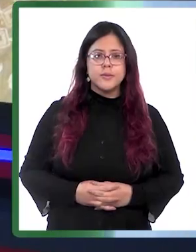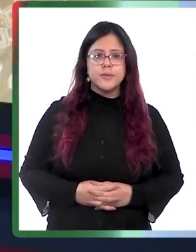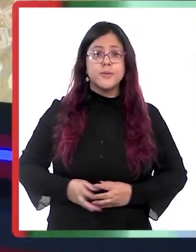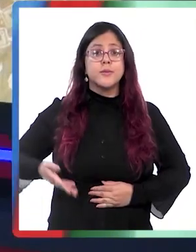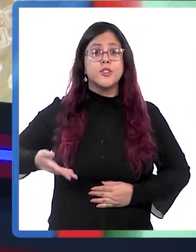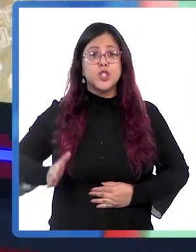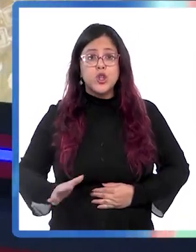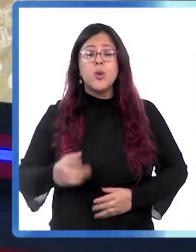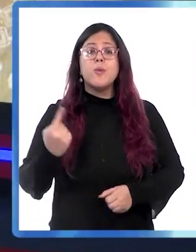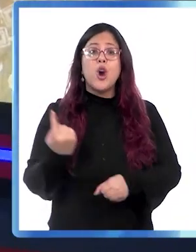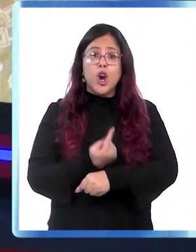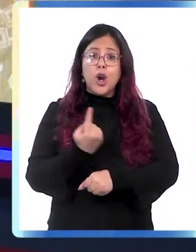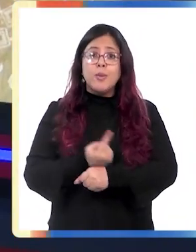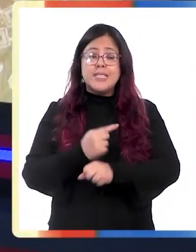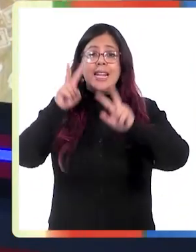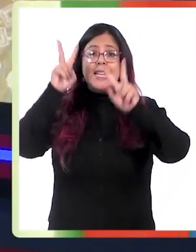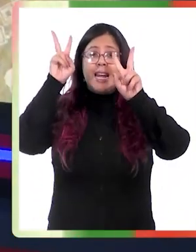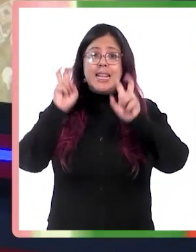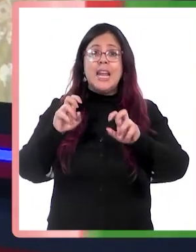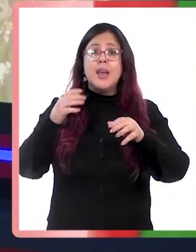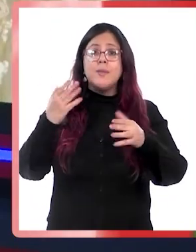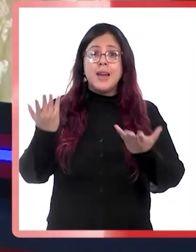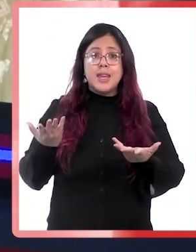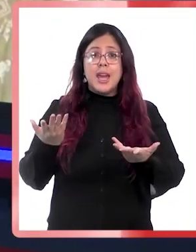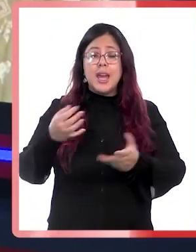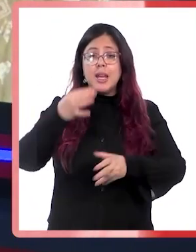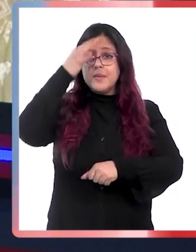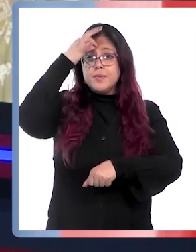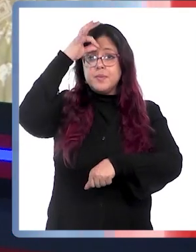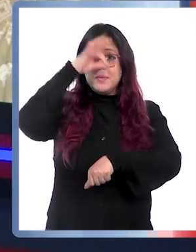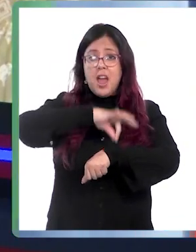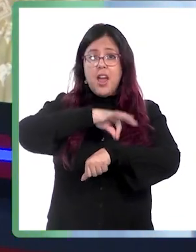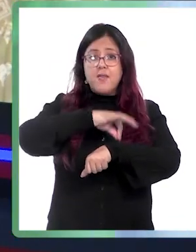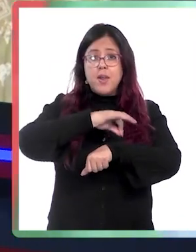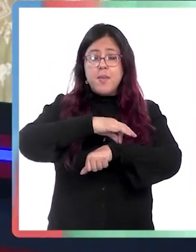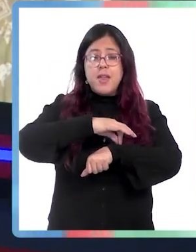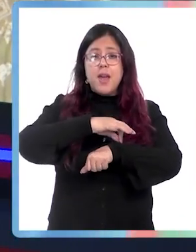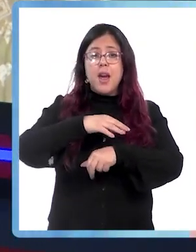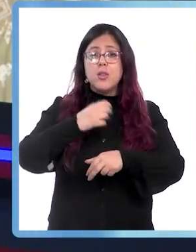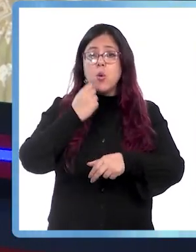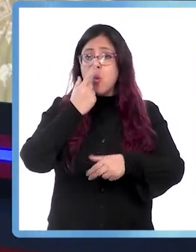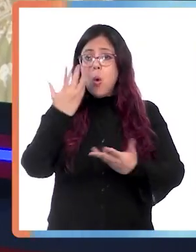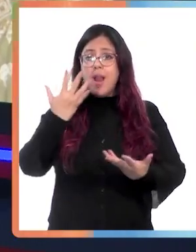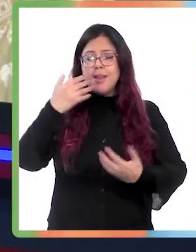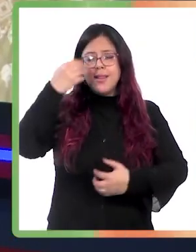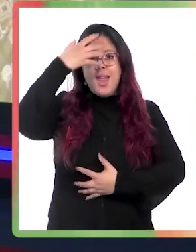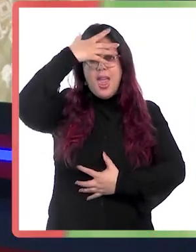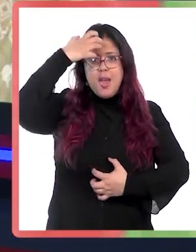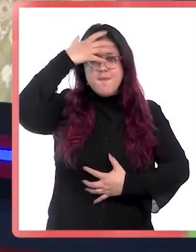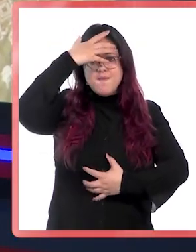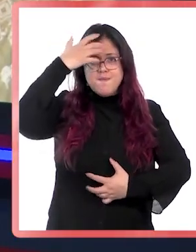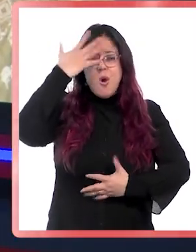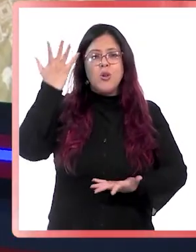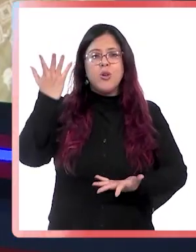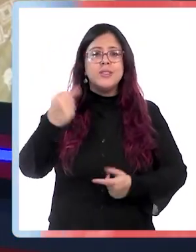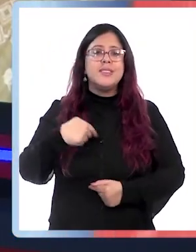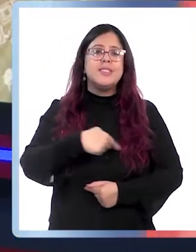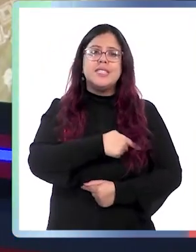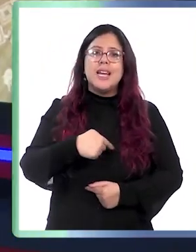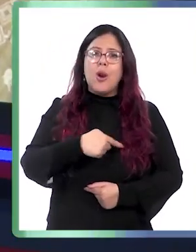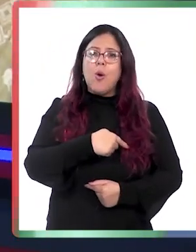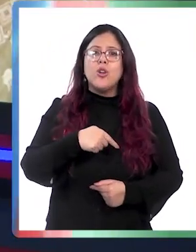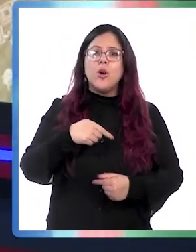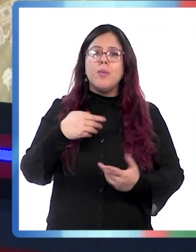Continuamos conversando entonces de la Mpox, o conocida por algunos también por la viruela del mono, un nombre que ya no